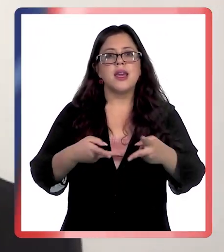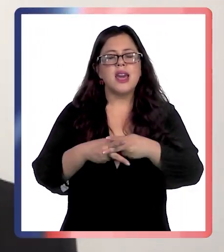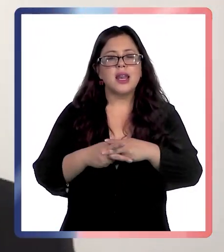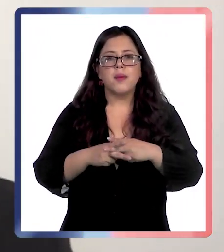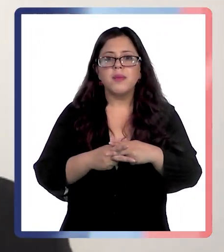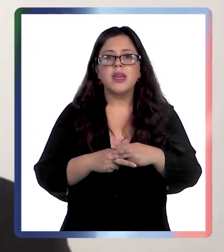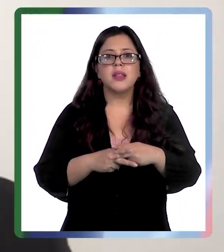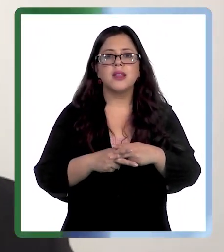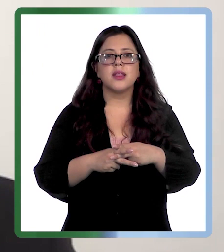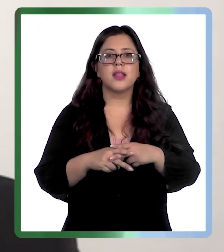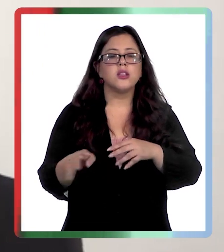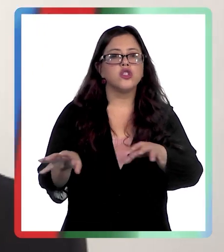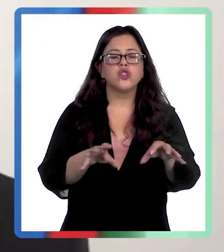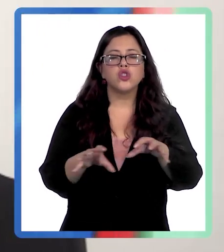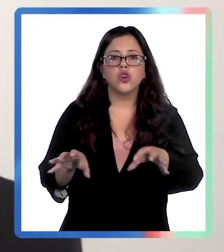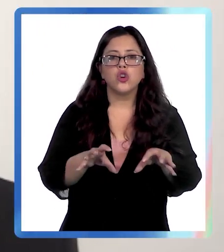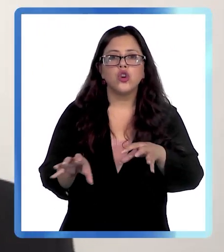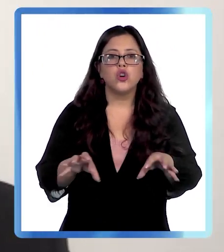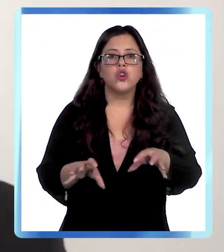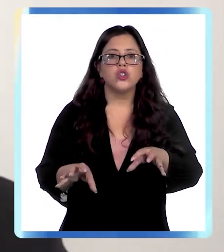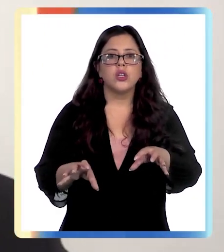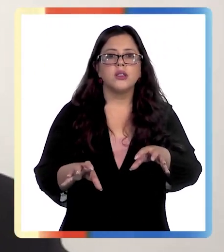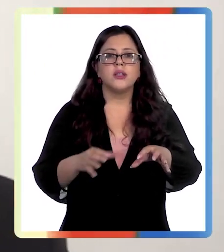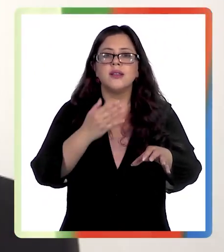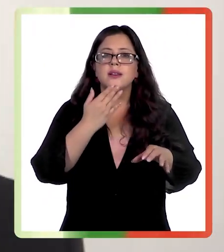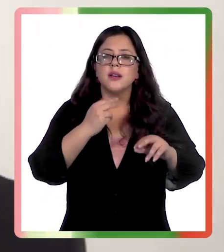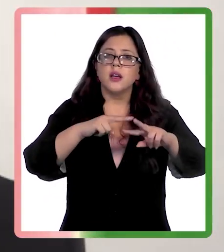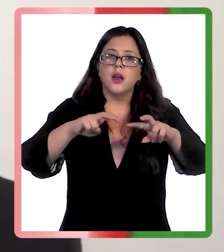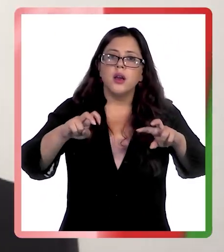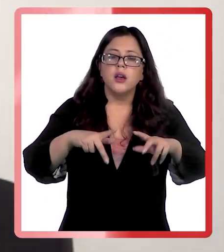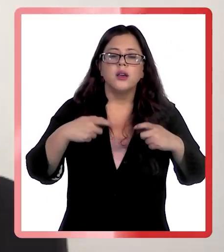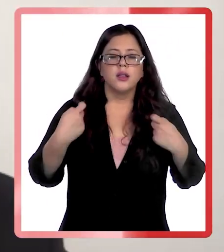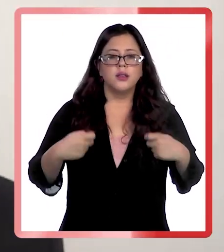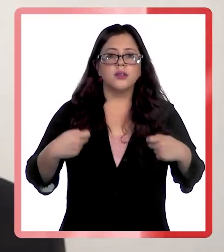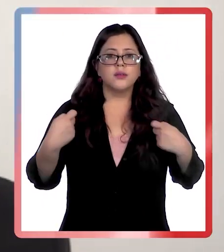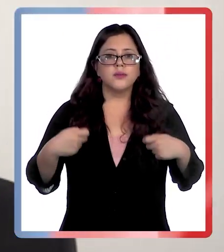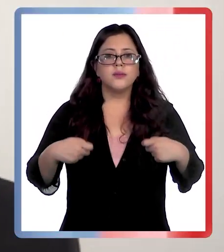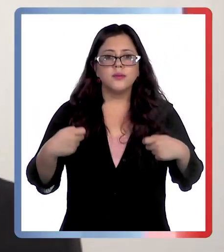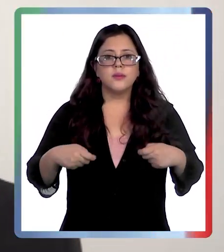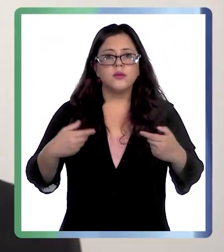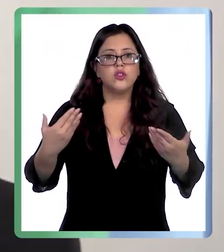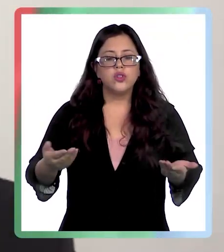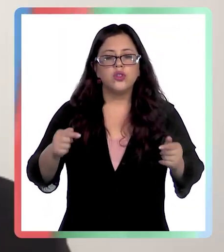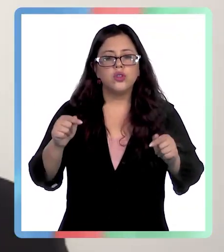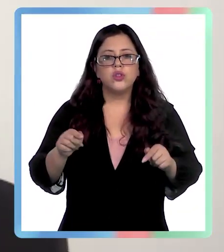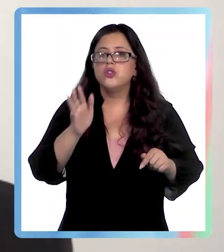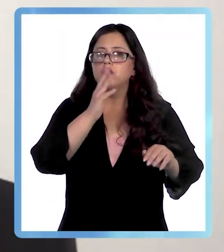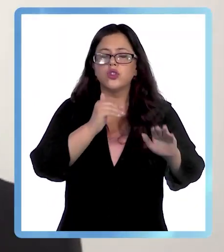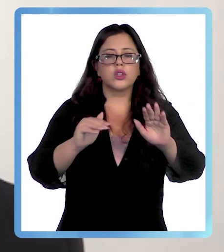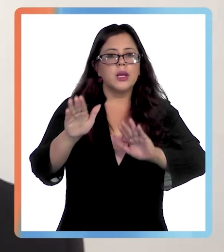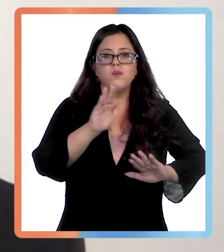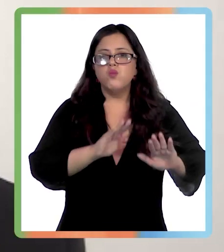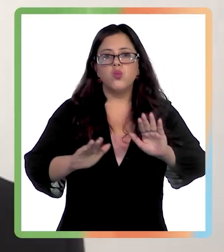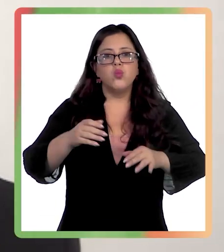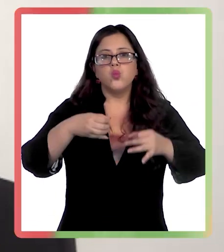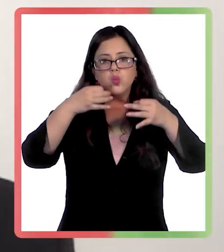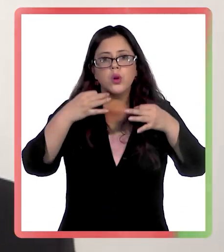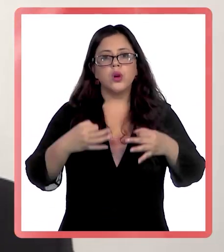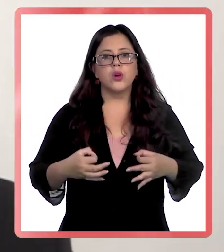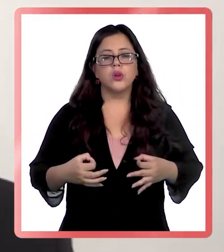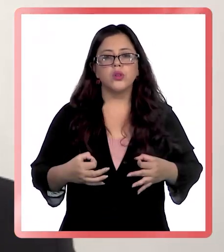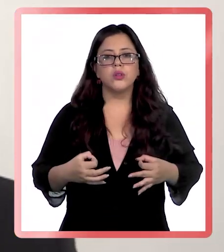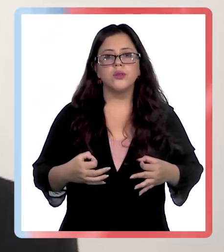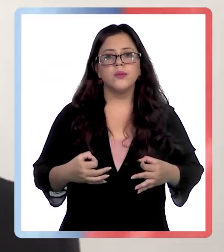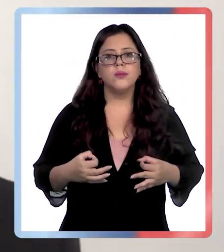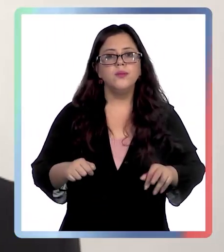instrumentos requiere insumos requiere estudios que son caros te fijas Entonces no hay una protección al respecto